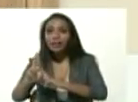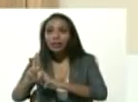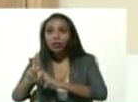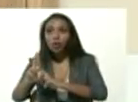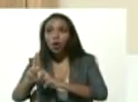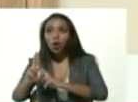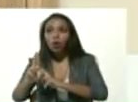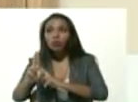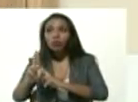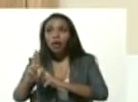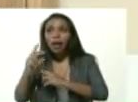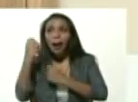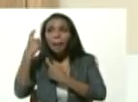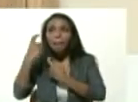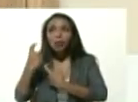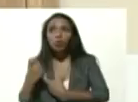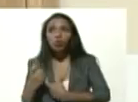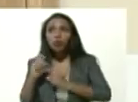encuesta?